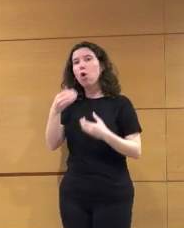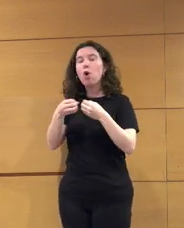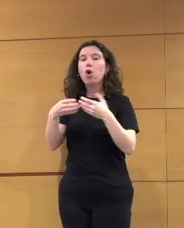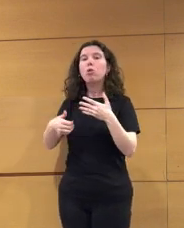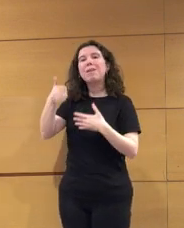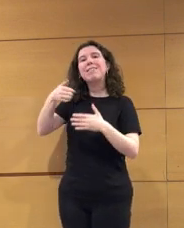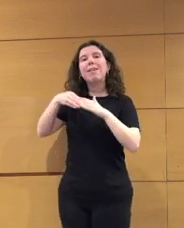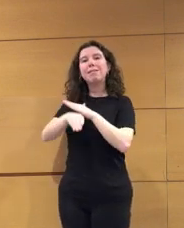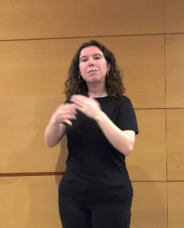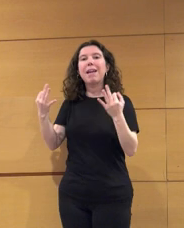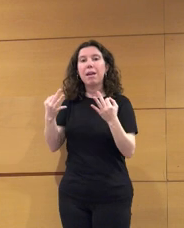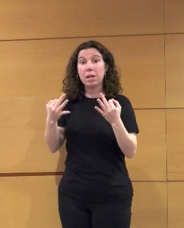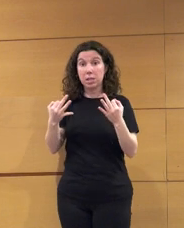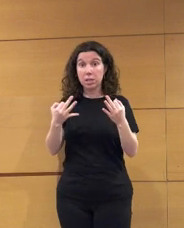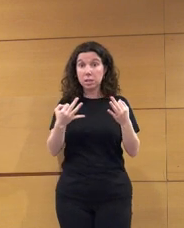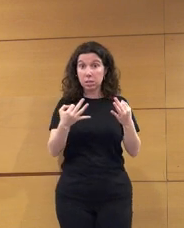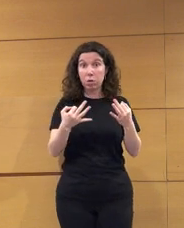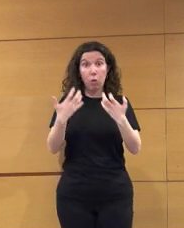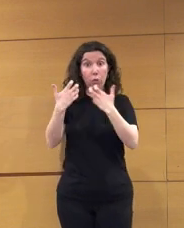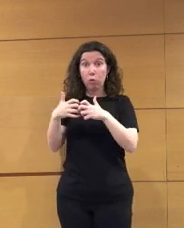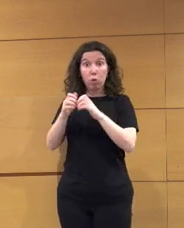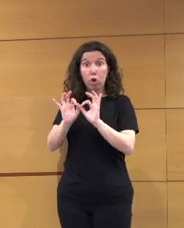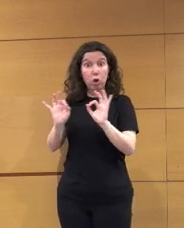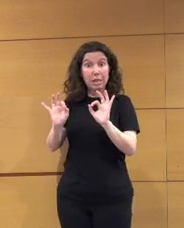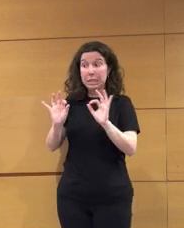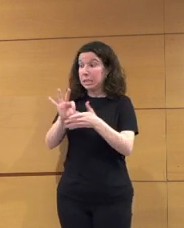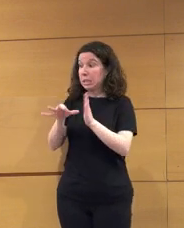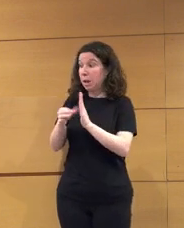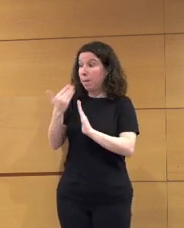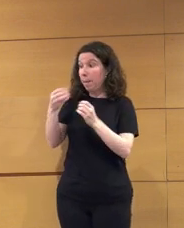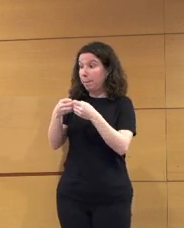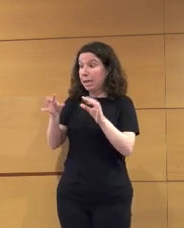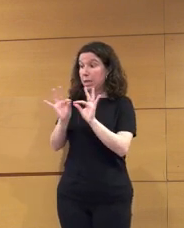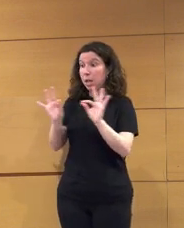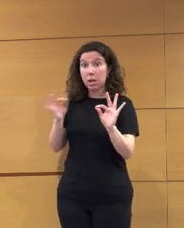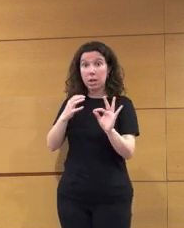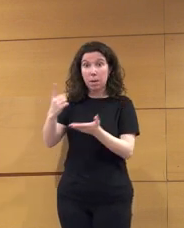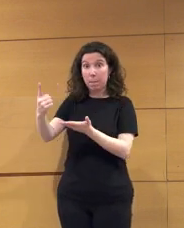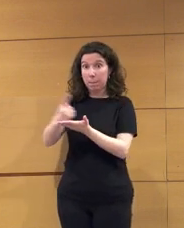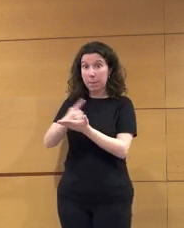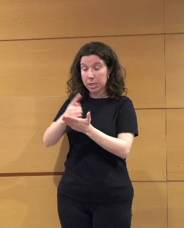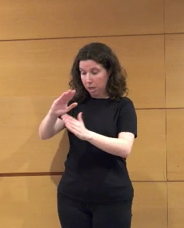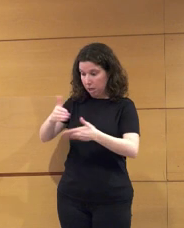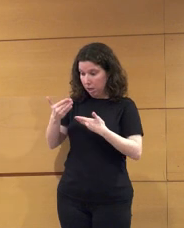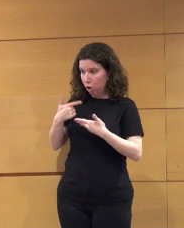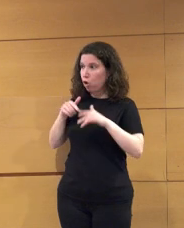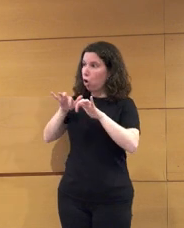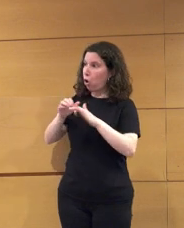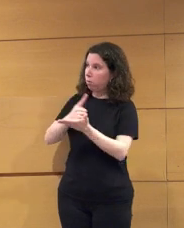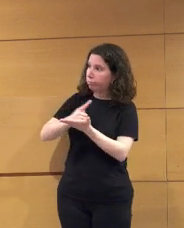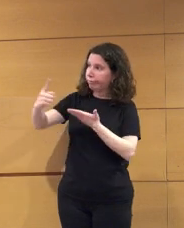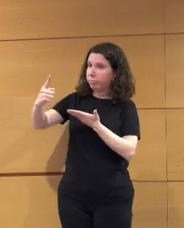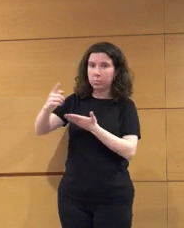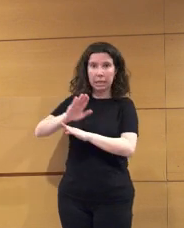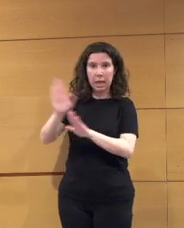era simplemente las funcionalidades que tiene que tener un sistema de mail, ¿no? Recibir un mensaje y enviar un mensaje. Eso